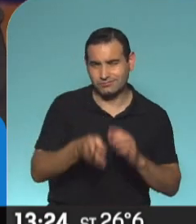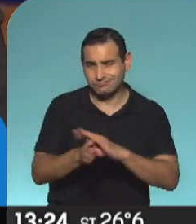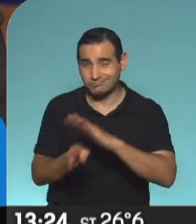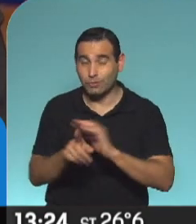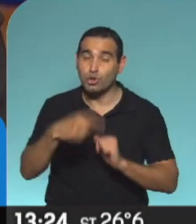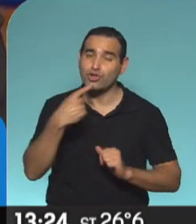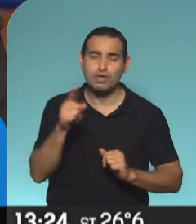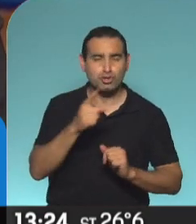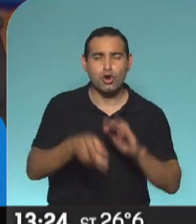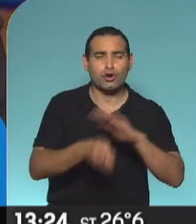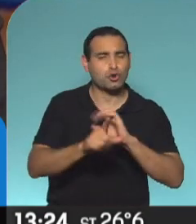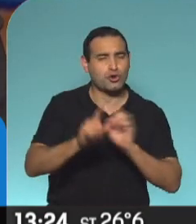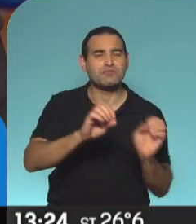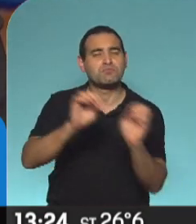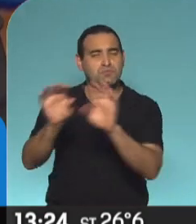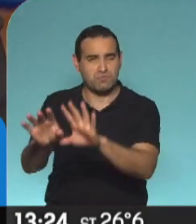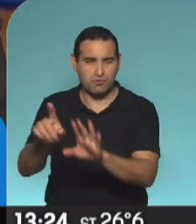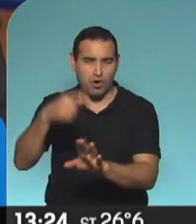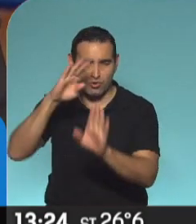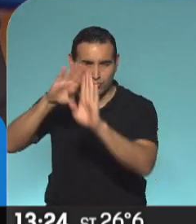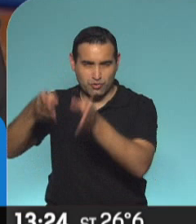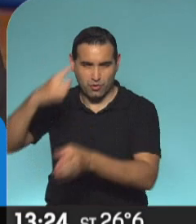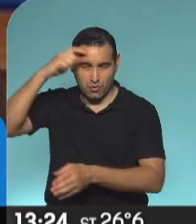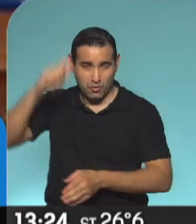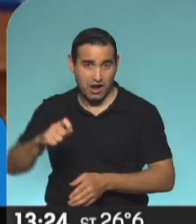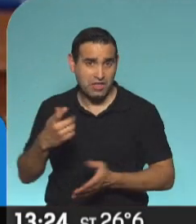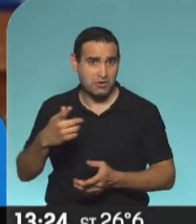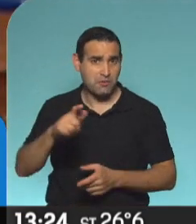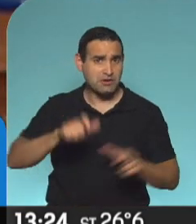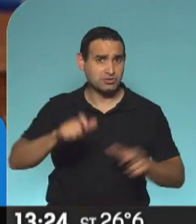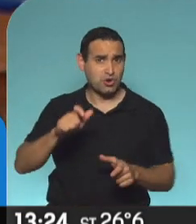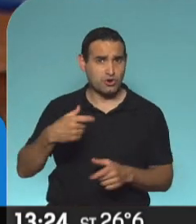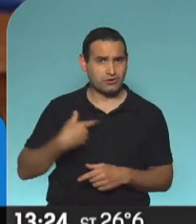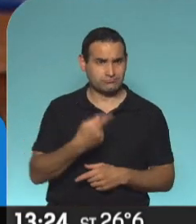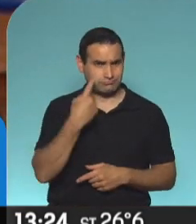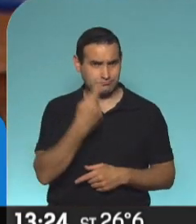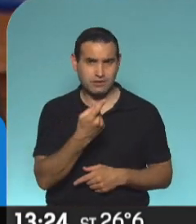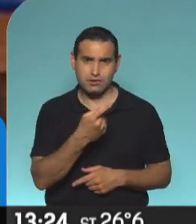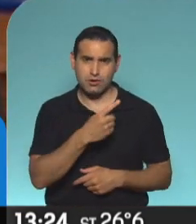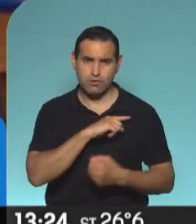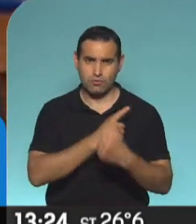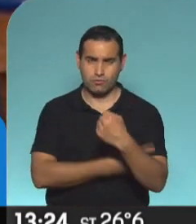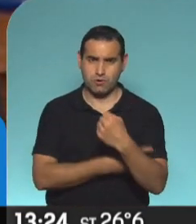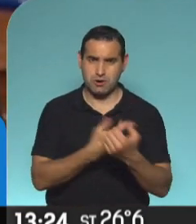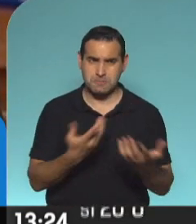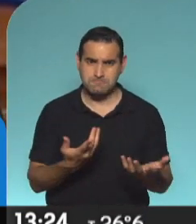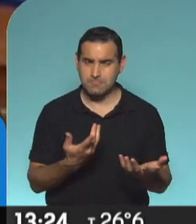traslados, si este fallo usted lo considera o cómo puede ser analizado por la ciudadanía, ¿no? Si un acto de independencia de los poderes